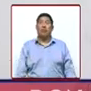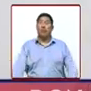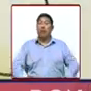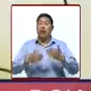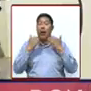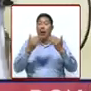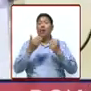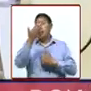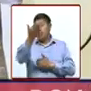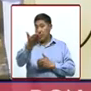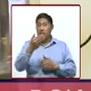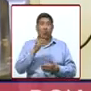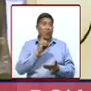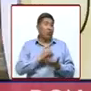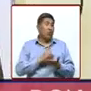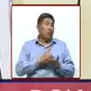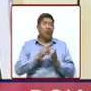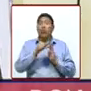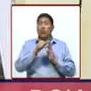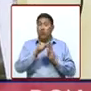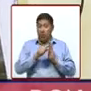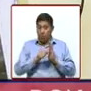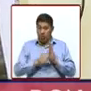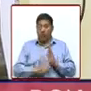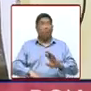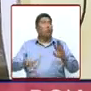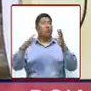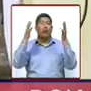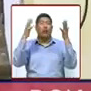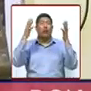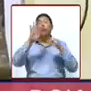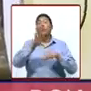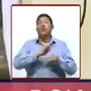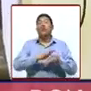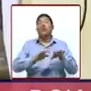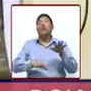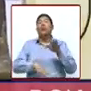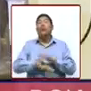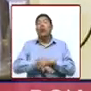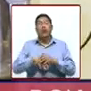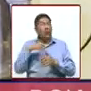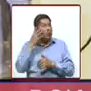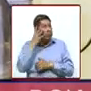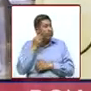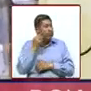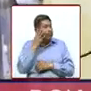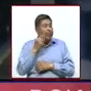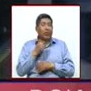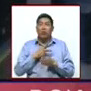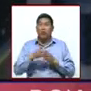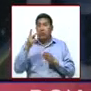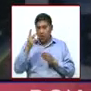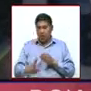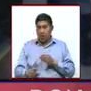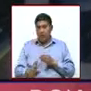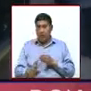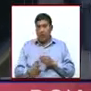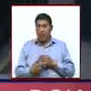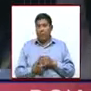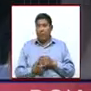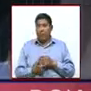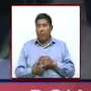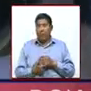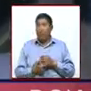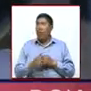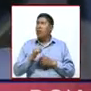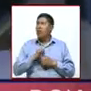Gracias a usted, doctor, que la operación ha salido un éxito por sus manos, su habilidad, su destreza, su profesionalismo, doctor. Te agradezco.